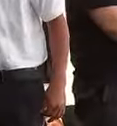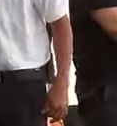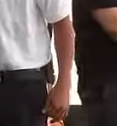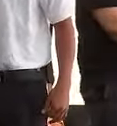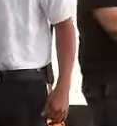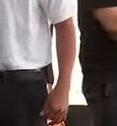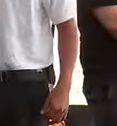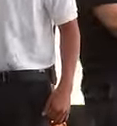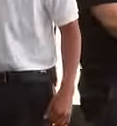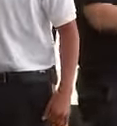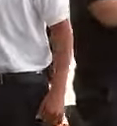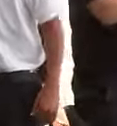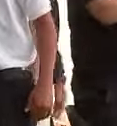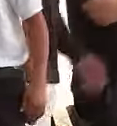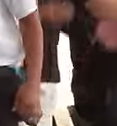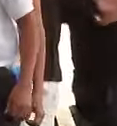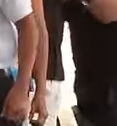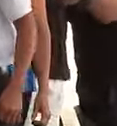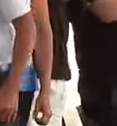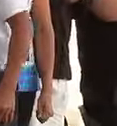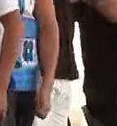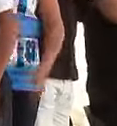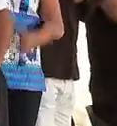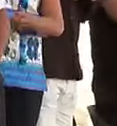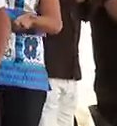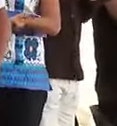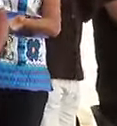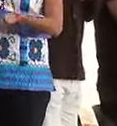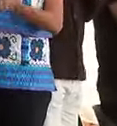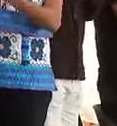Eleazar López López.